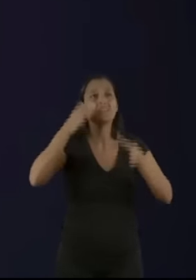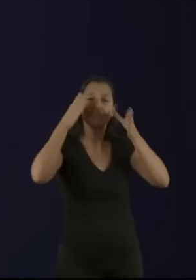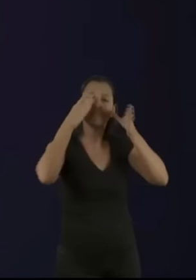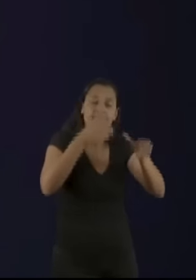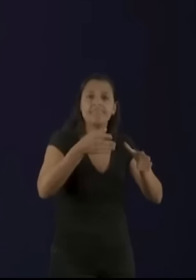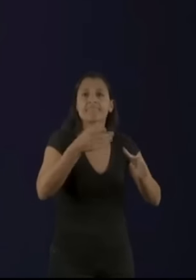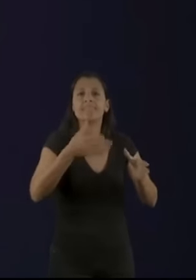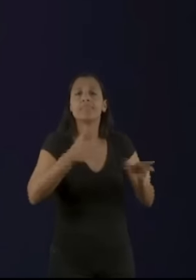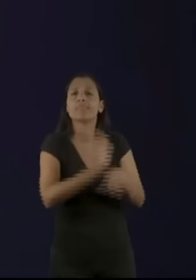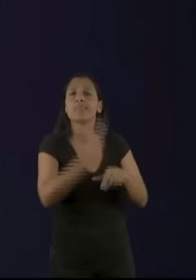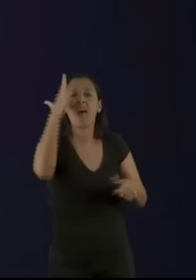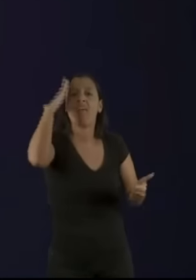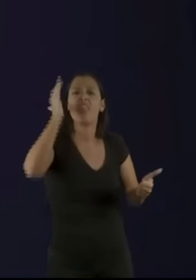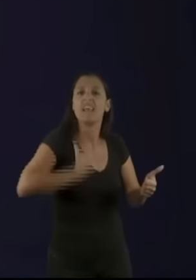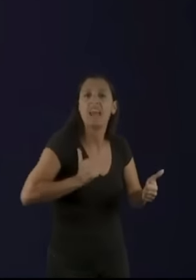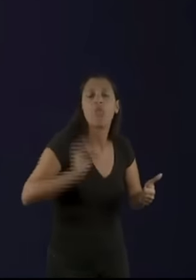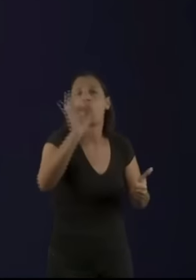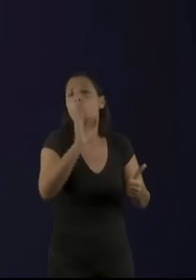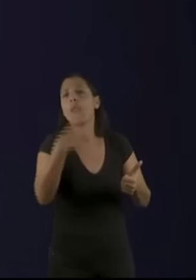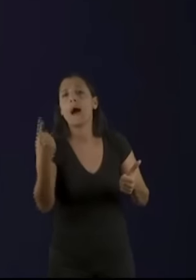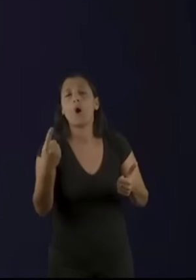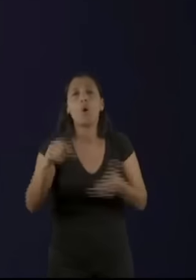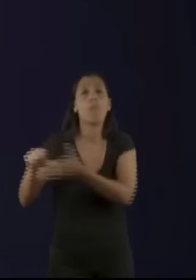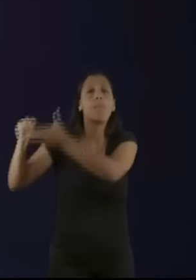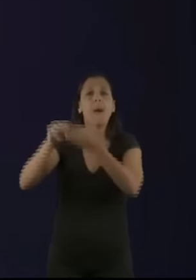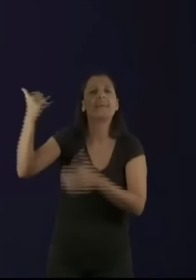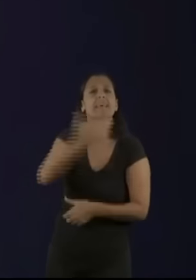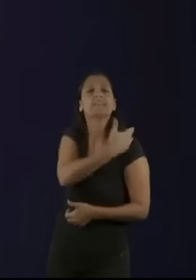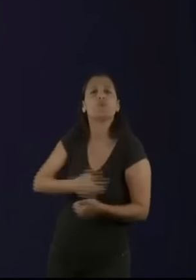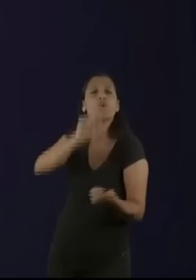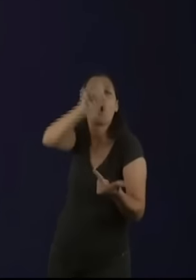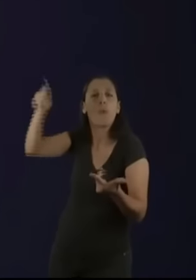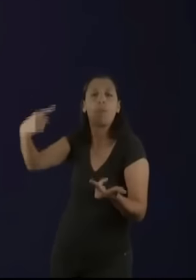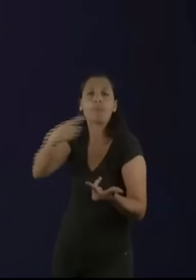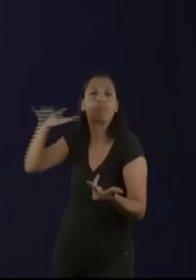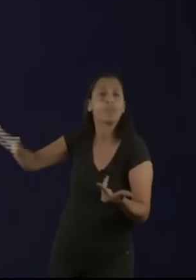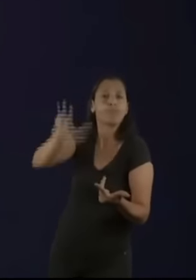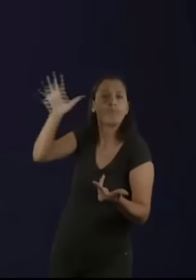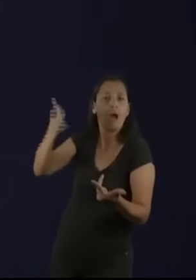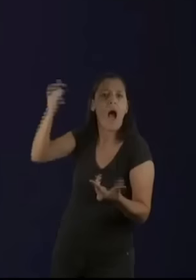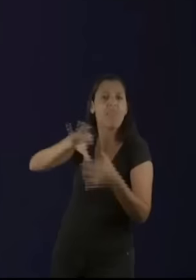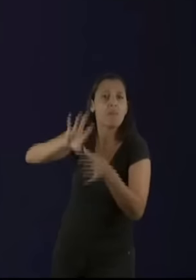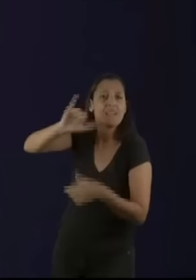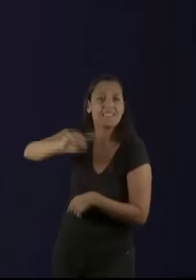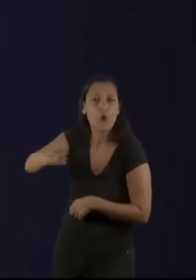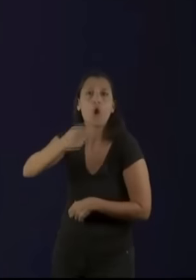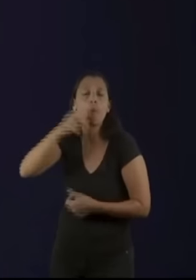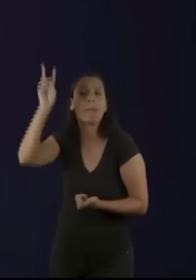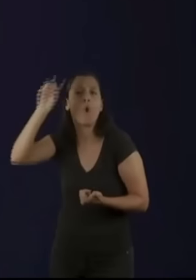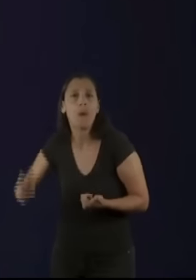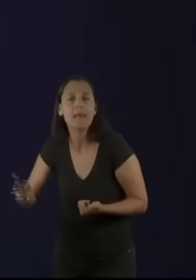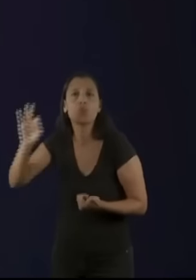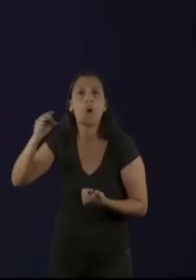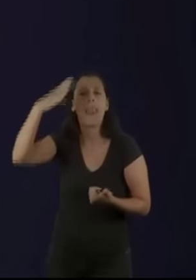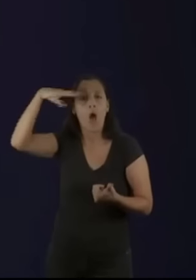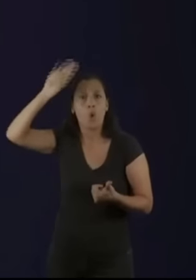valor dictaduras o o países con con gobierno de dudosa impronta democrática como puede ser Venezuela o